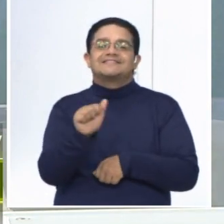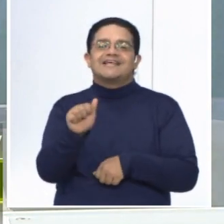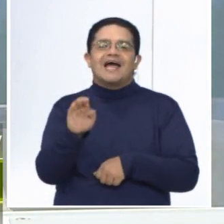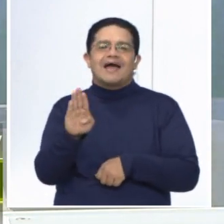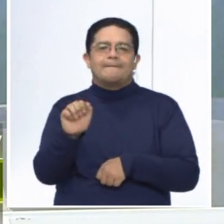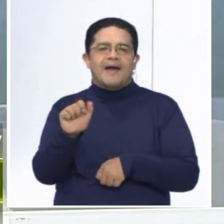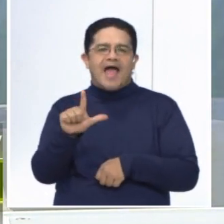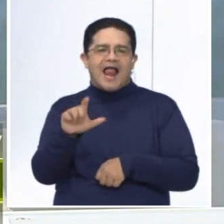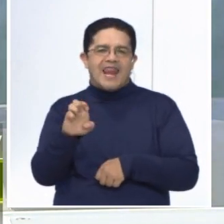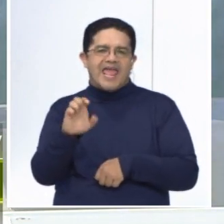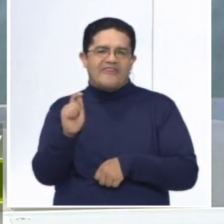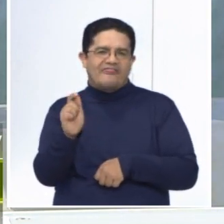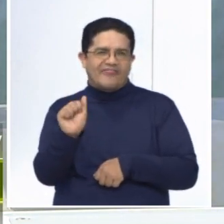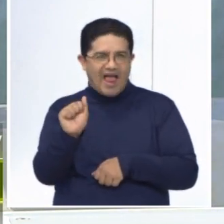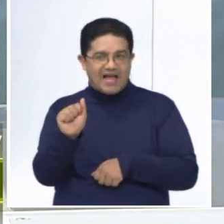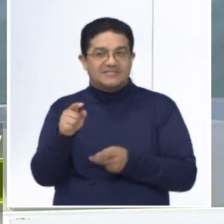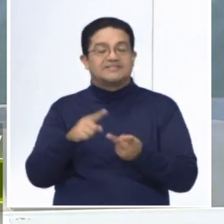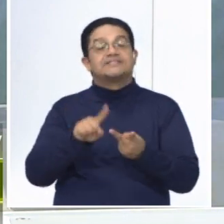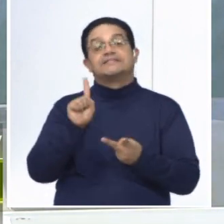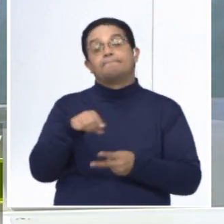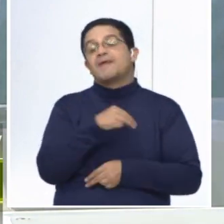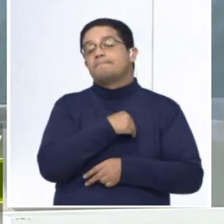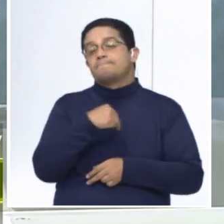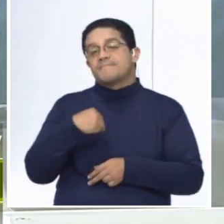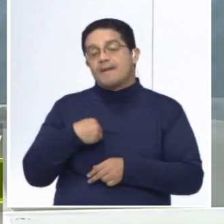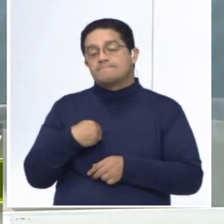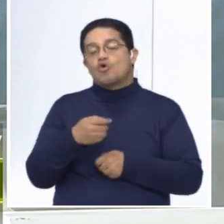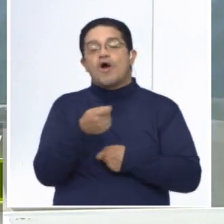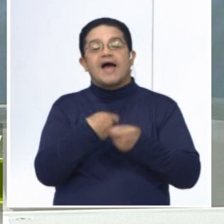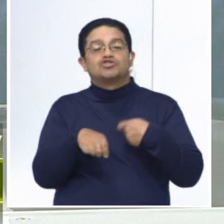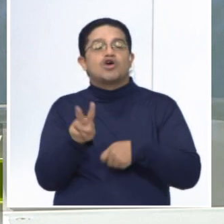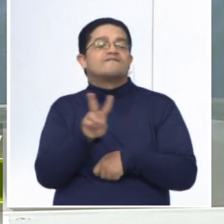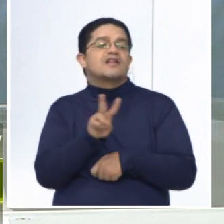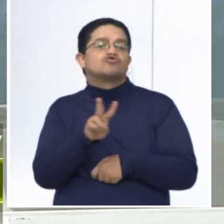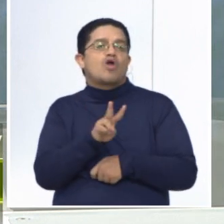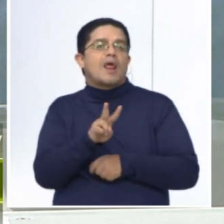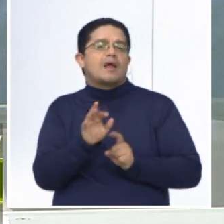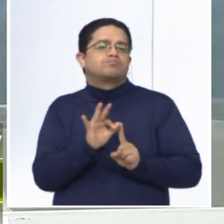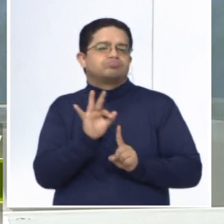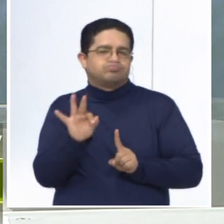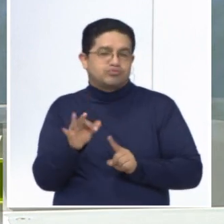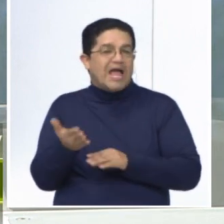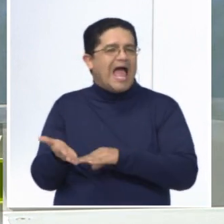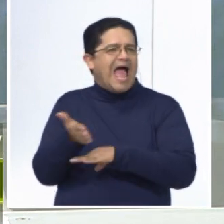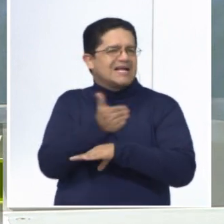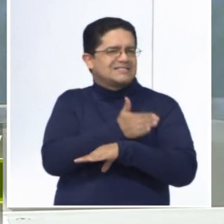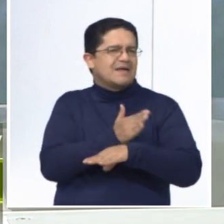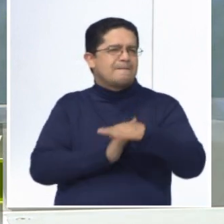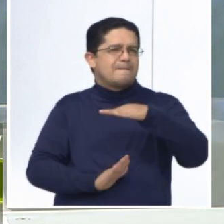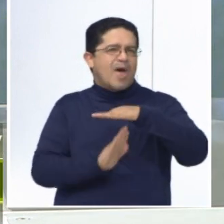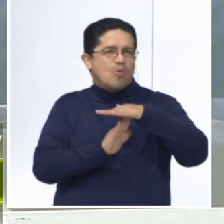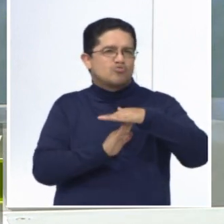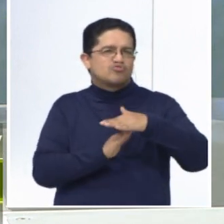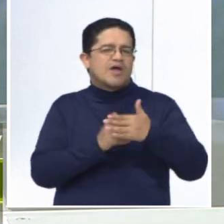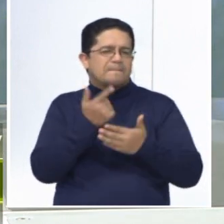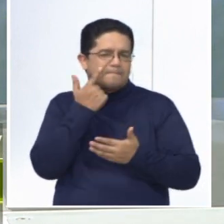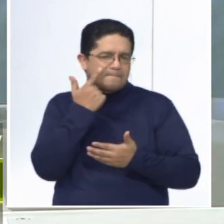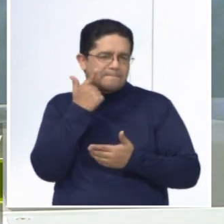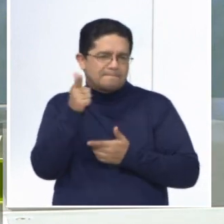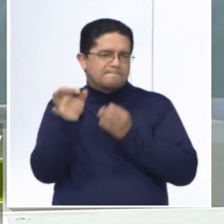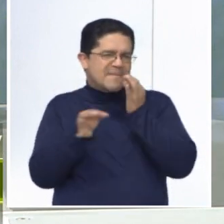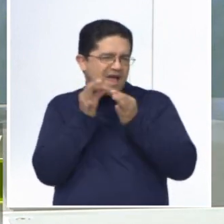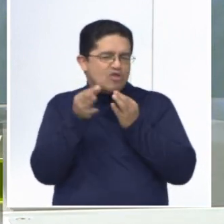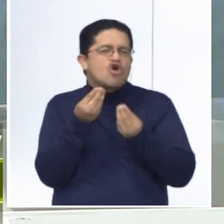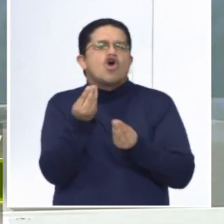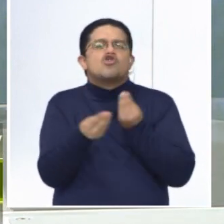Venezolana de Infectología. Y estábamos hablando antes de irnos a la pausa sobre los métodos por los cuales podemos contagiarnos o infectarnos,